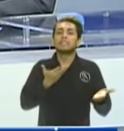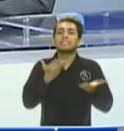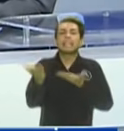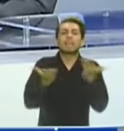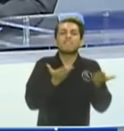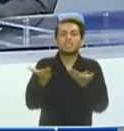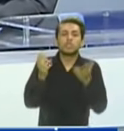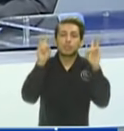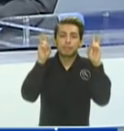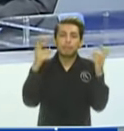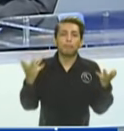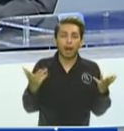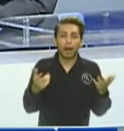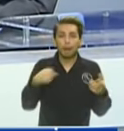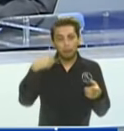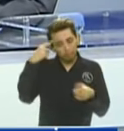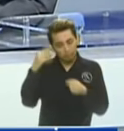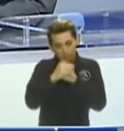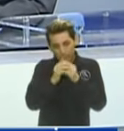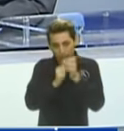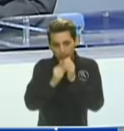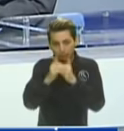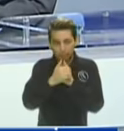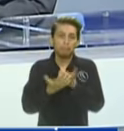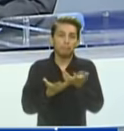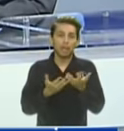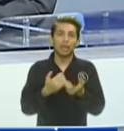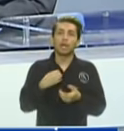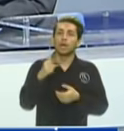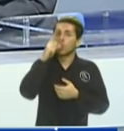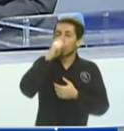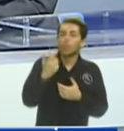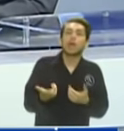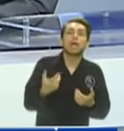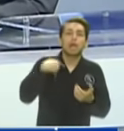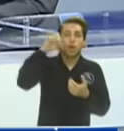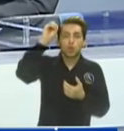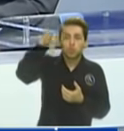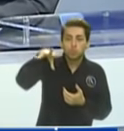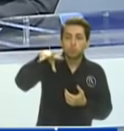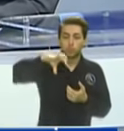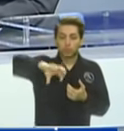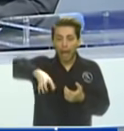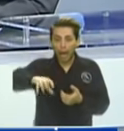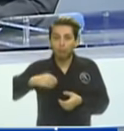de la población, porque algunas personas no tienen ahora cómo pagar estos servicios. Yo